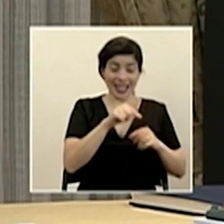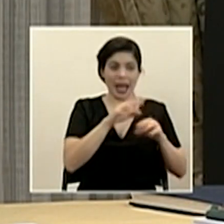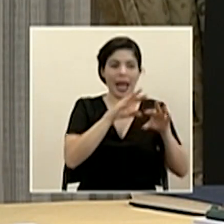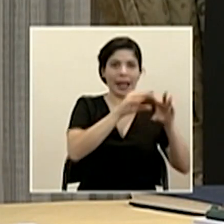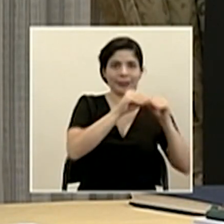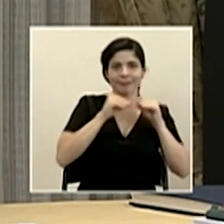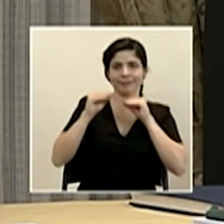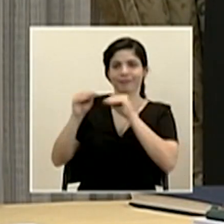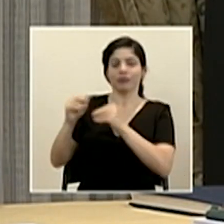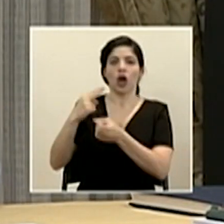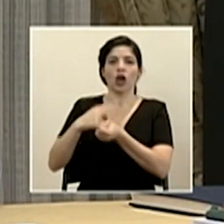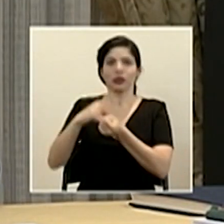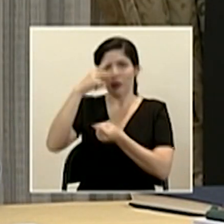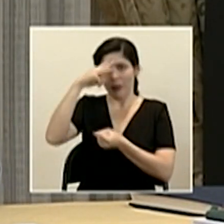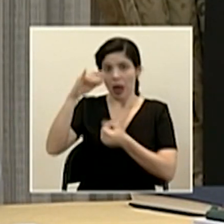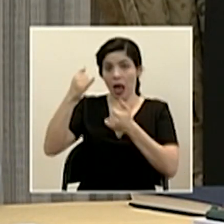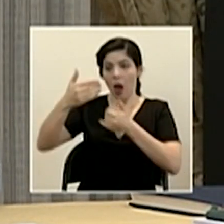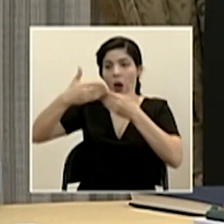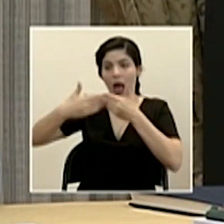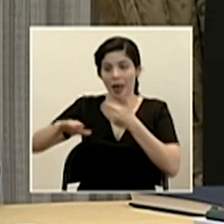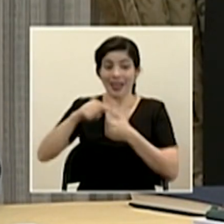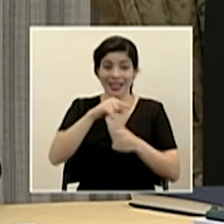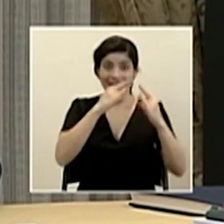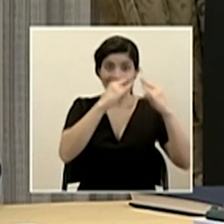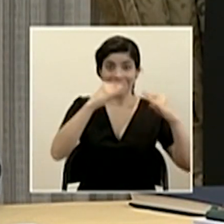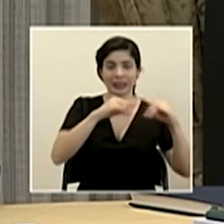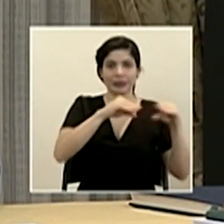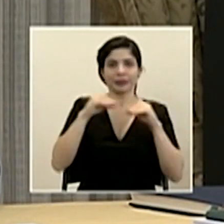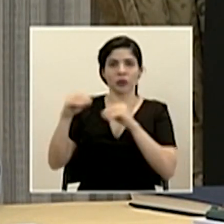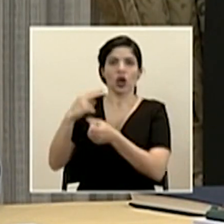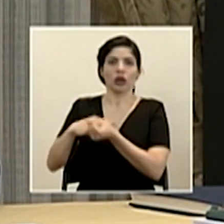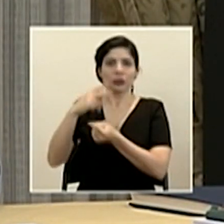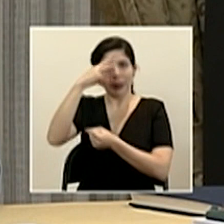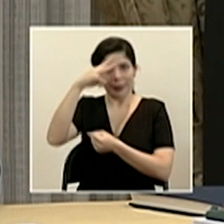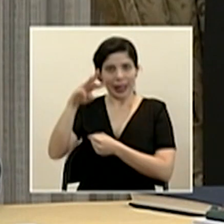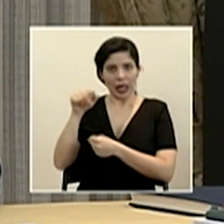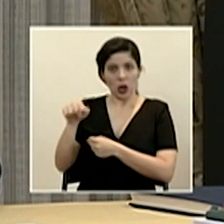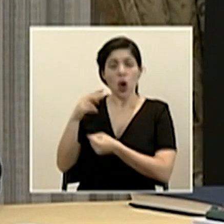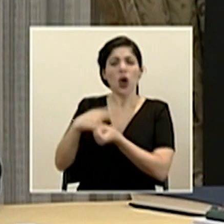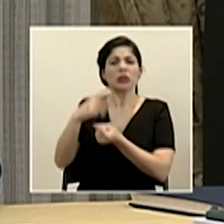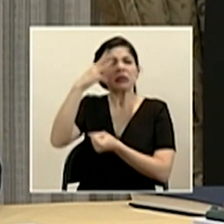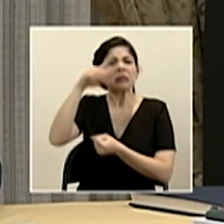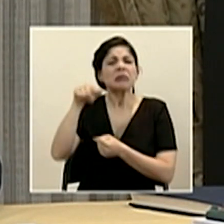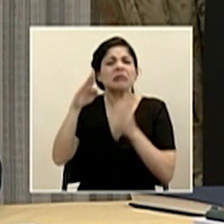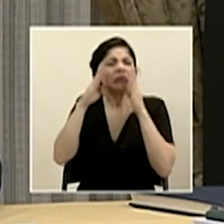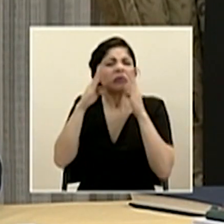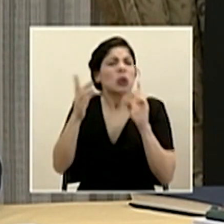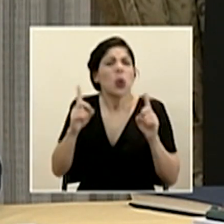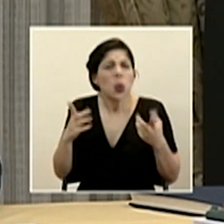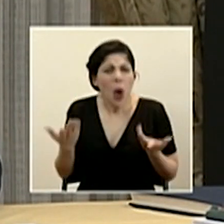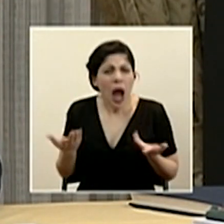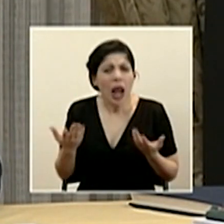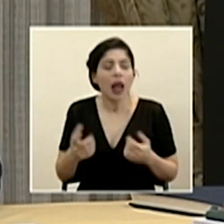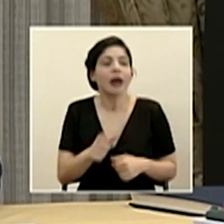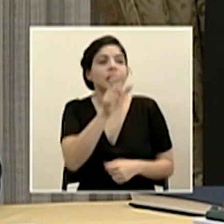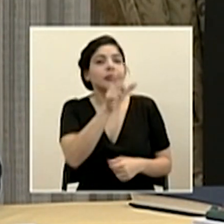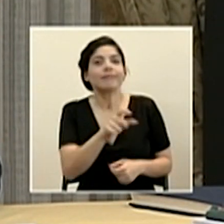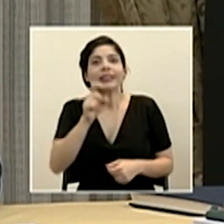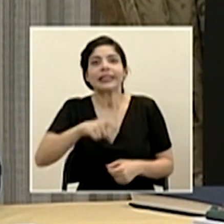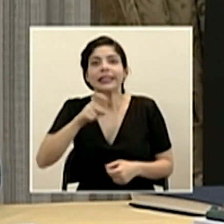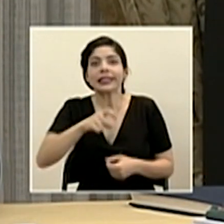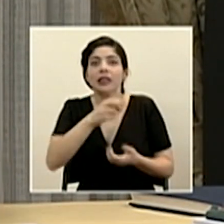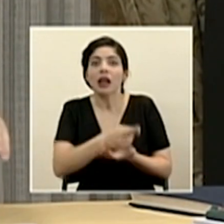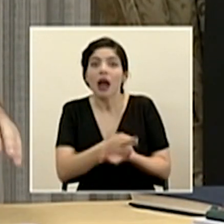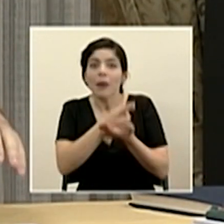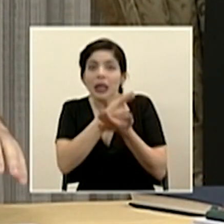al Hospital México de ahora en adelante. Ahí en el Hospital México se van a estar atendiendo todas las consultas de rehabilitación que